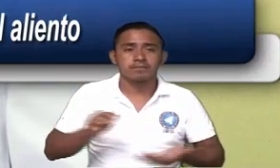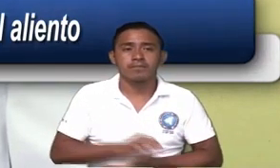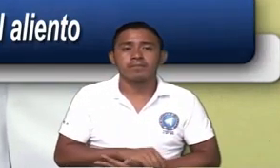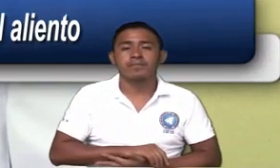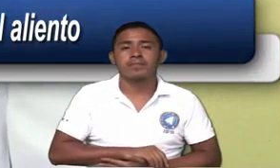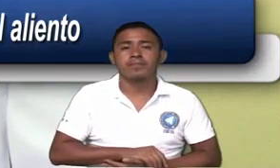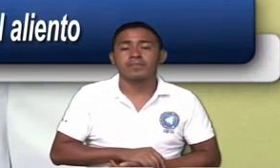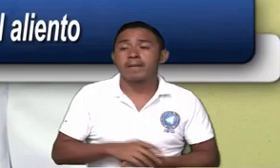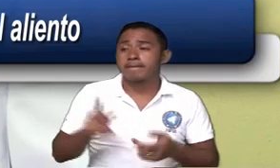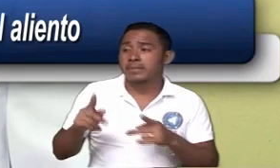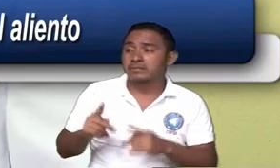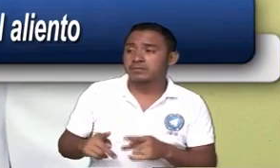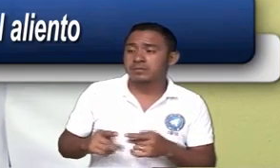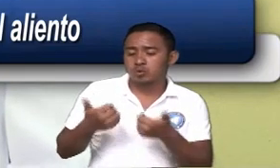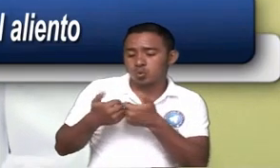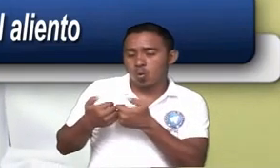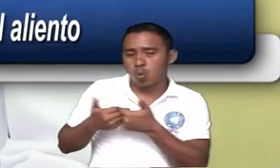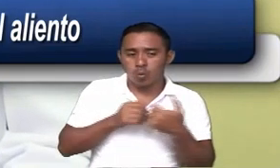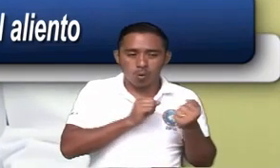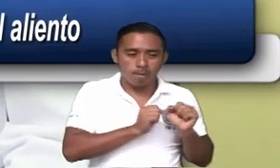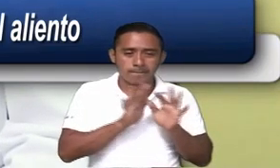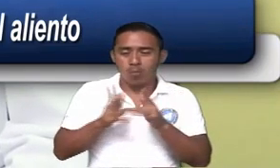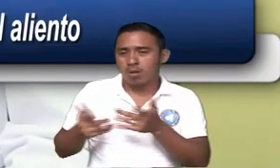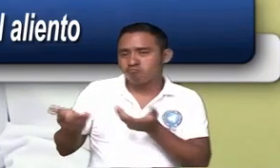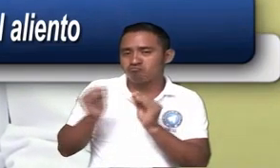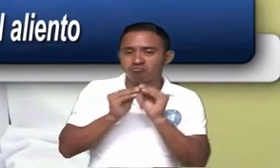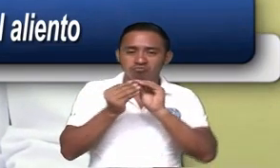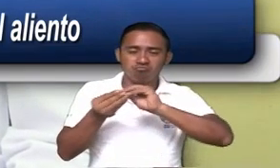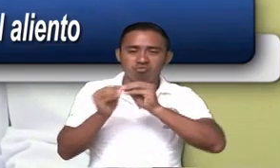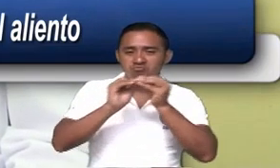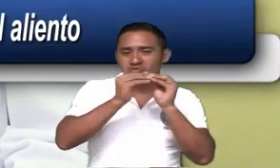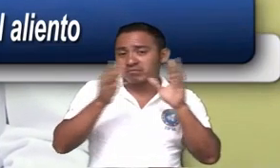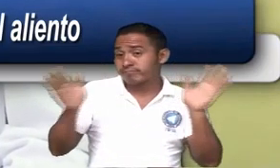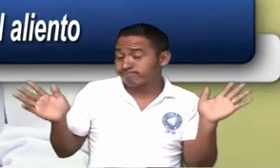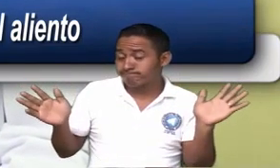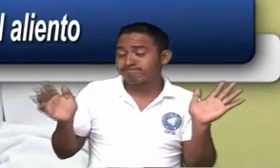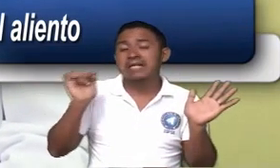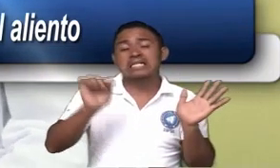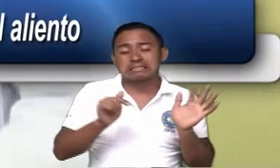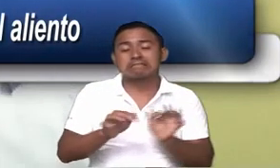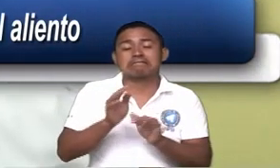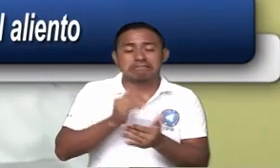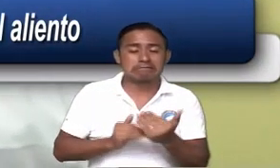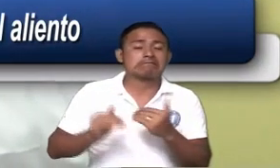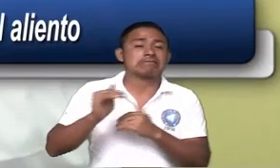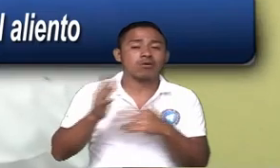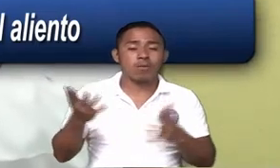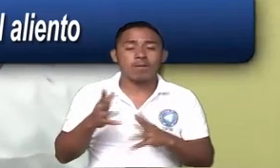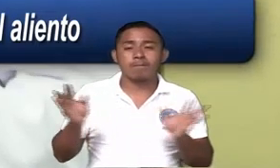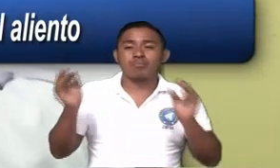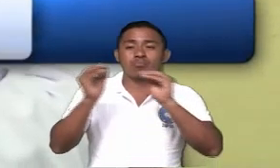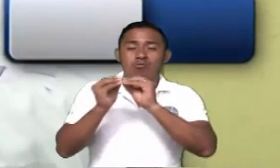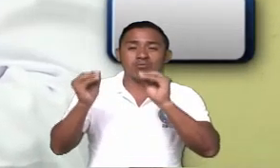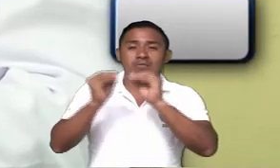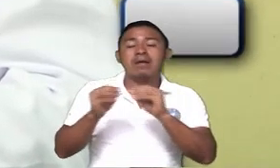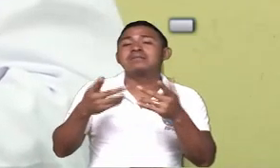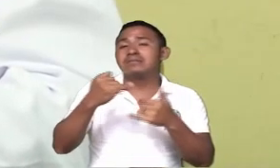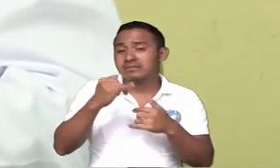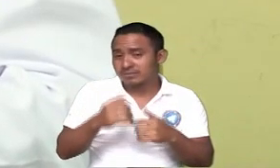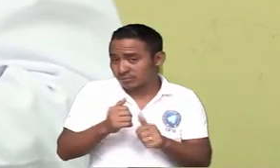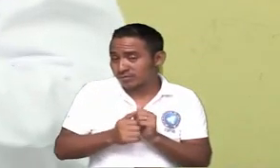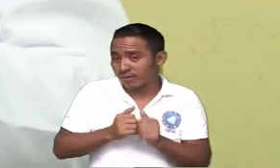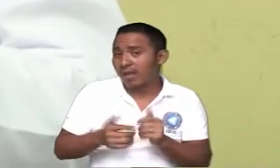Sobre todo a los que tienen novios y novias, están empezando un proceso de jalar. Principalmente porque pareciera broma, pero